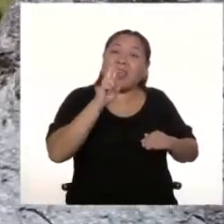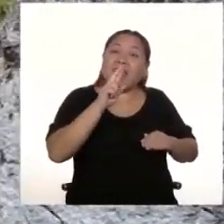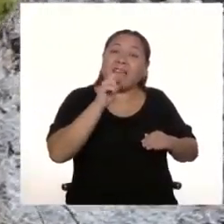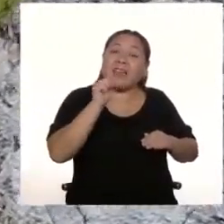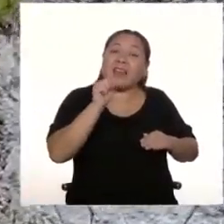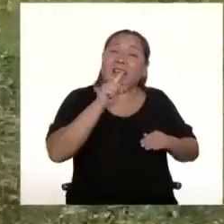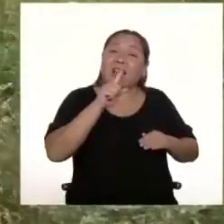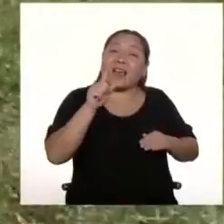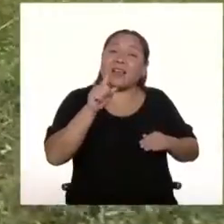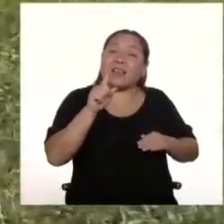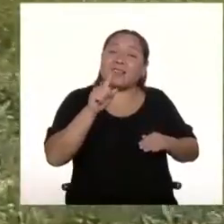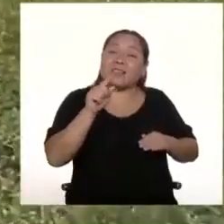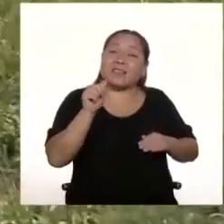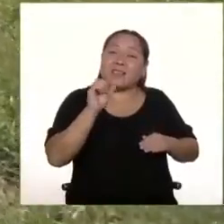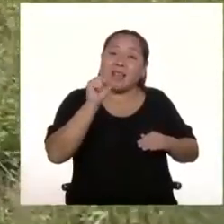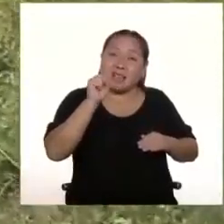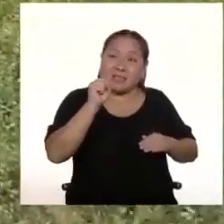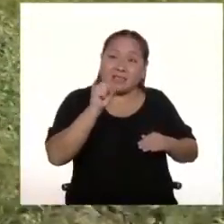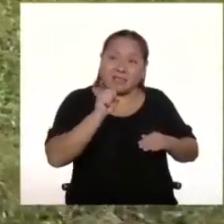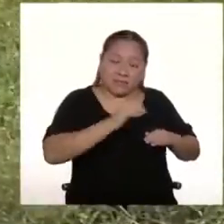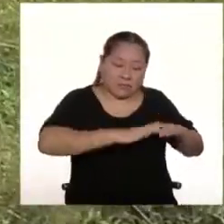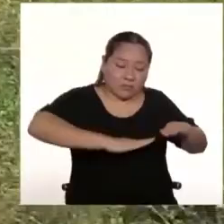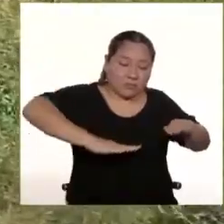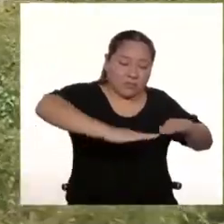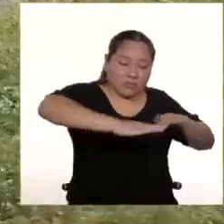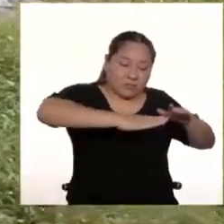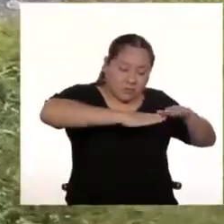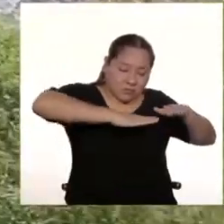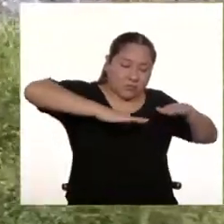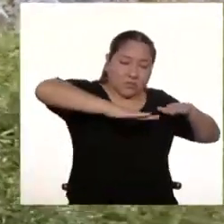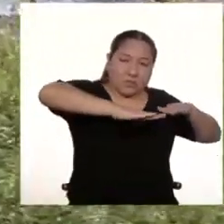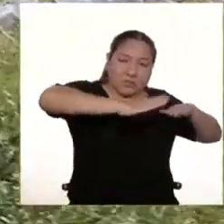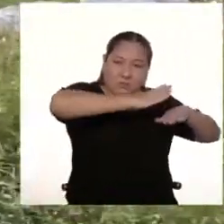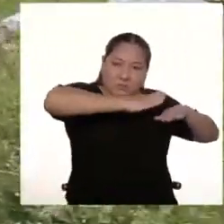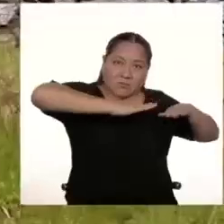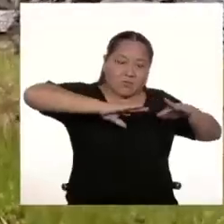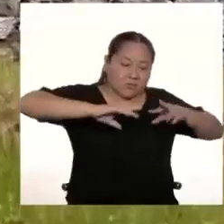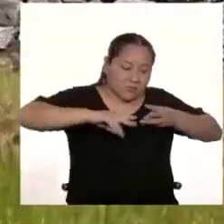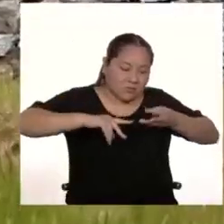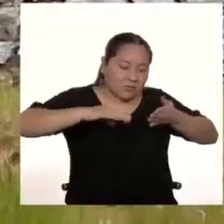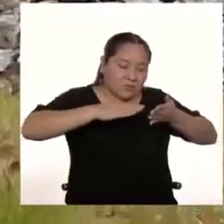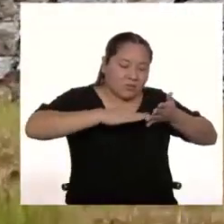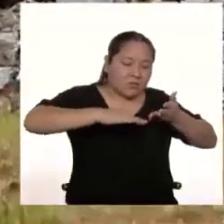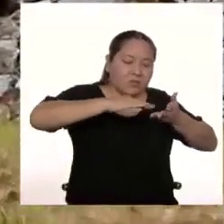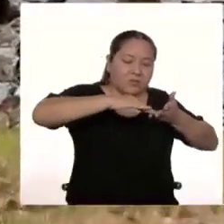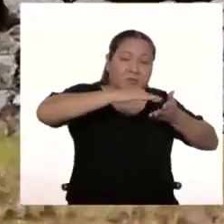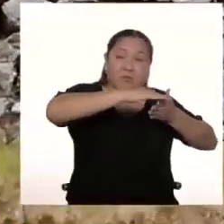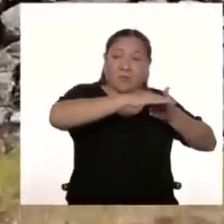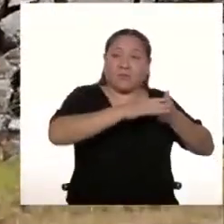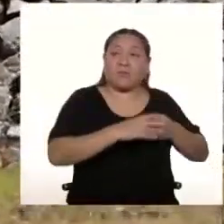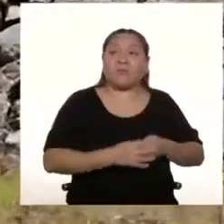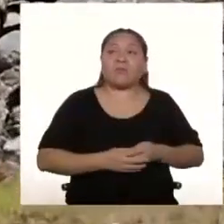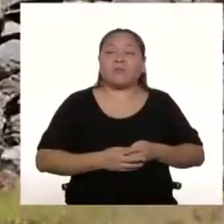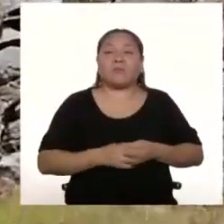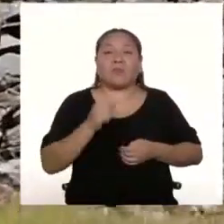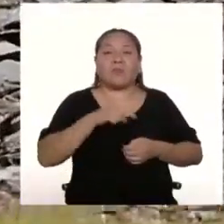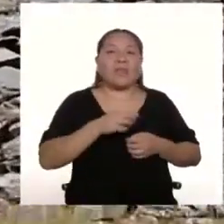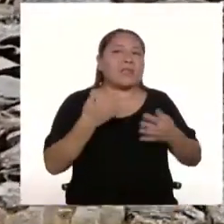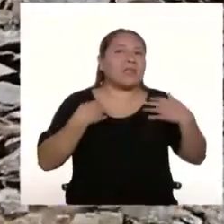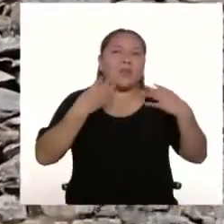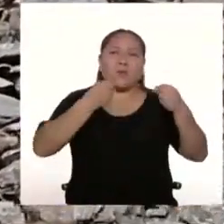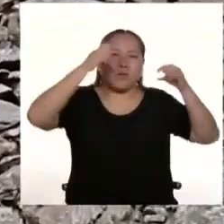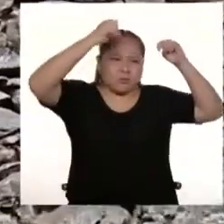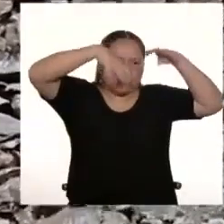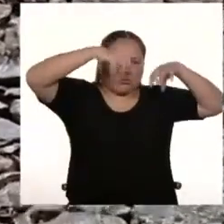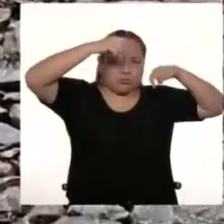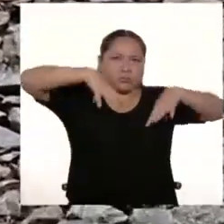del 60% de las construcciones de la ciudad, permiten darle a esta zona, afectada por lluvias torrenciales y eventuales